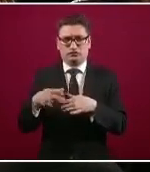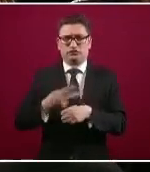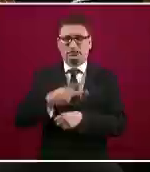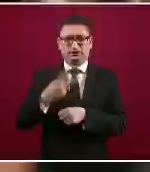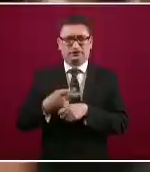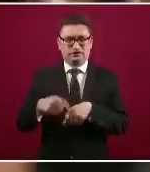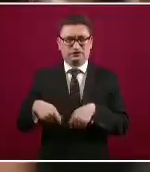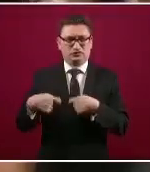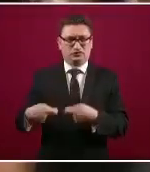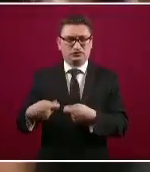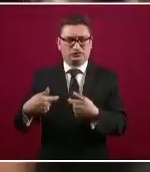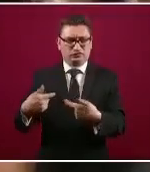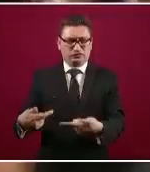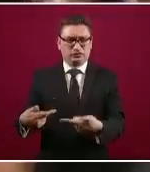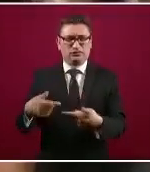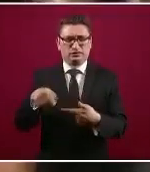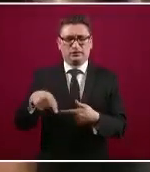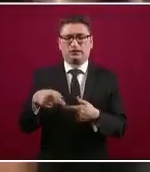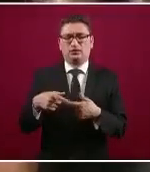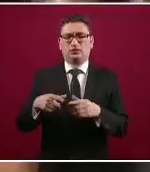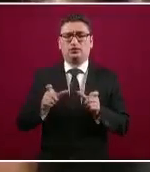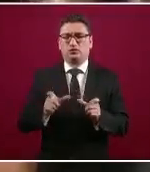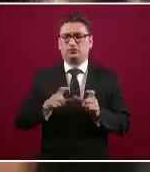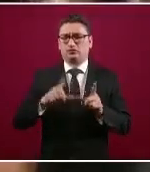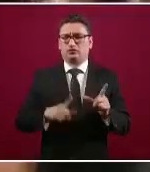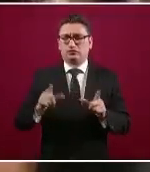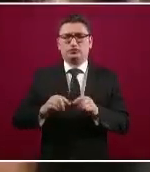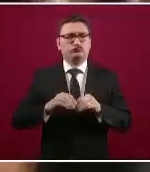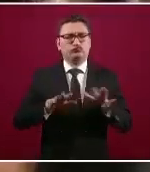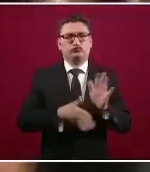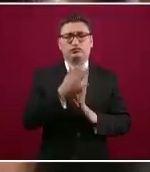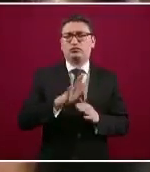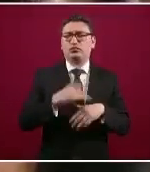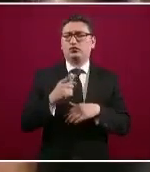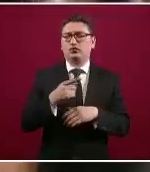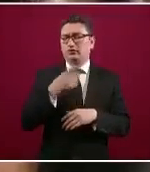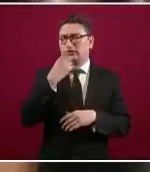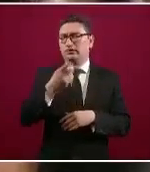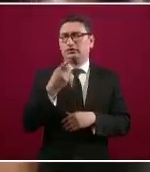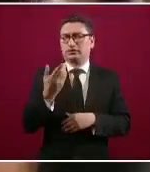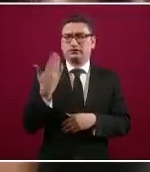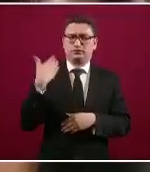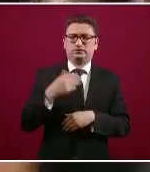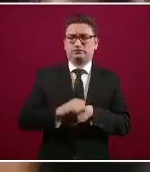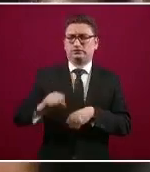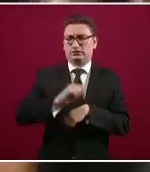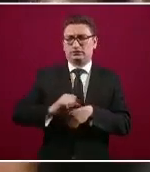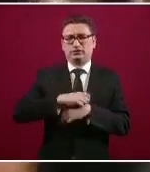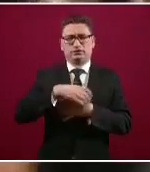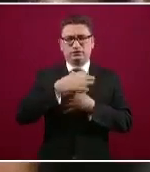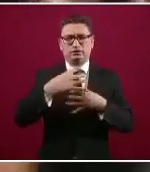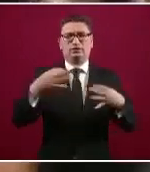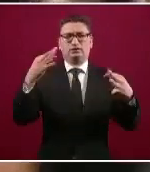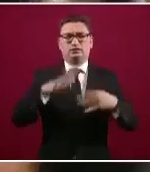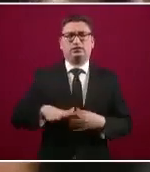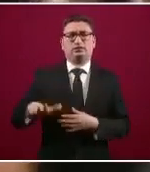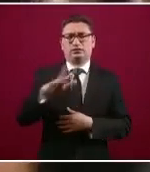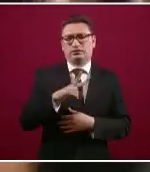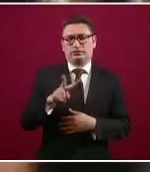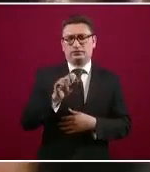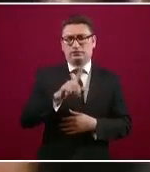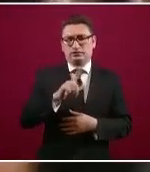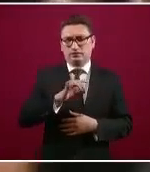desplegar. Se lo comento porque, por ejemplo, en la semana que se anunció que fue la conferencia en Valle de